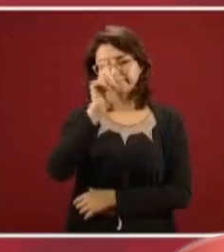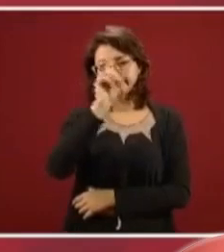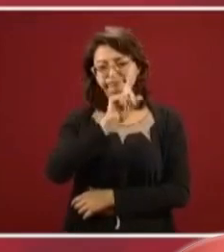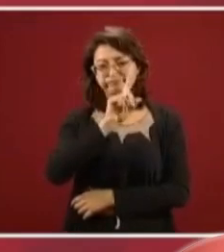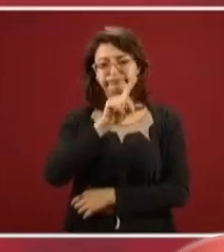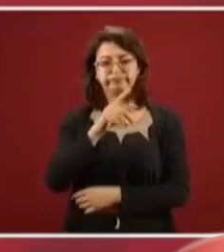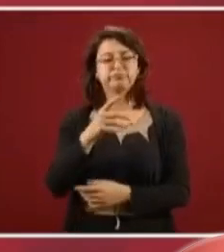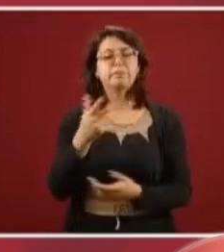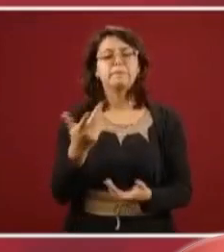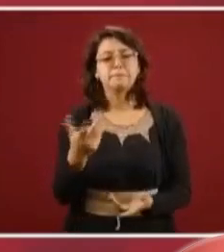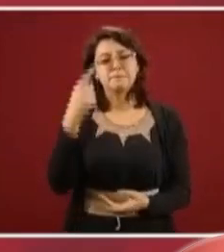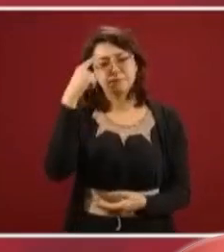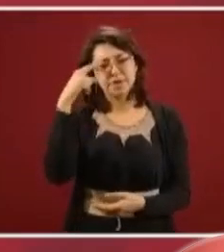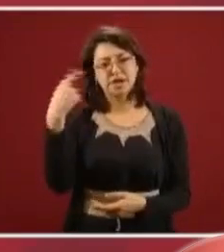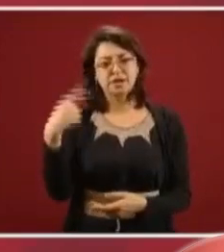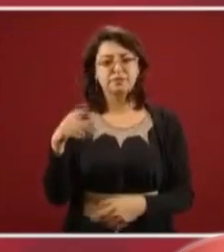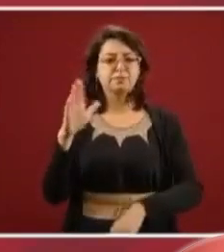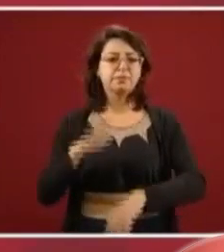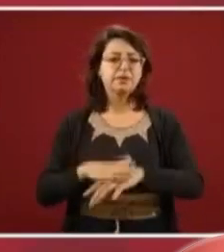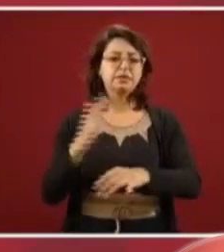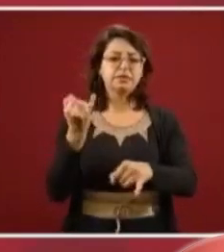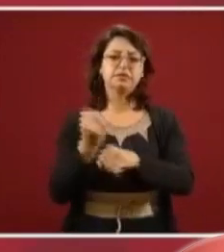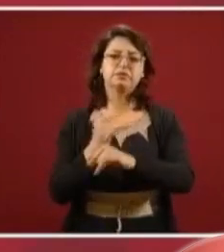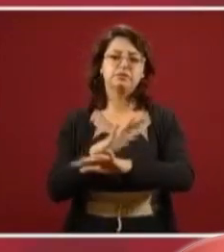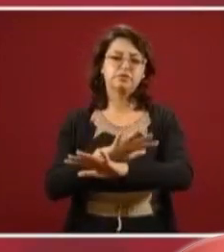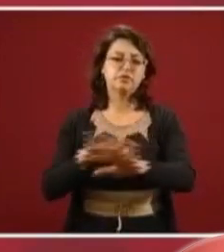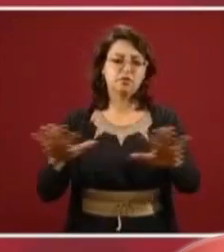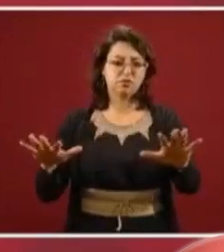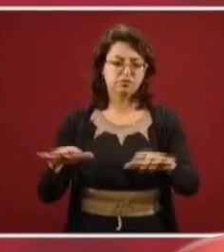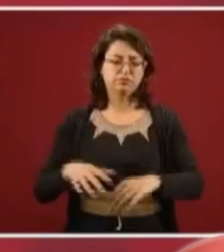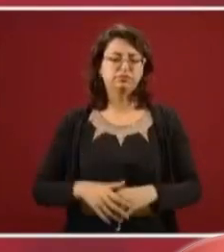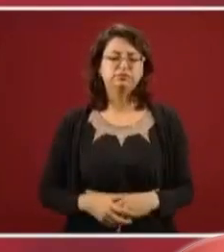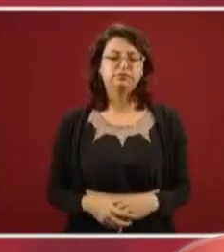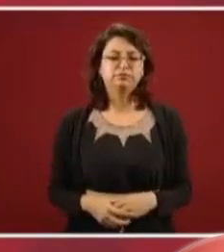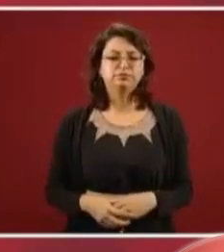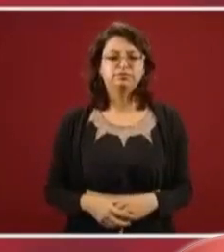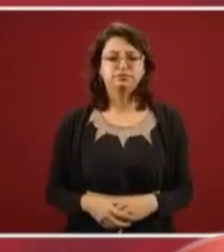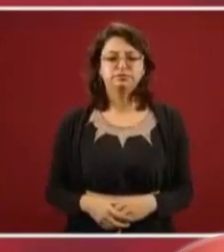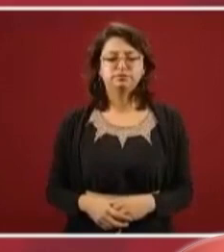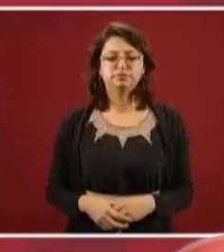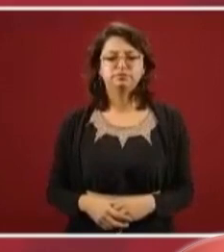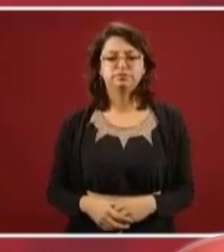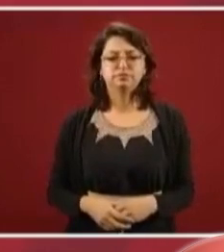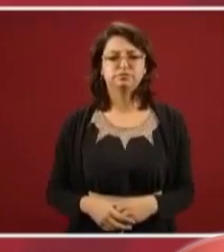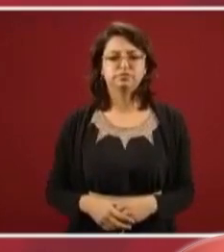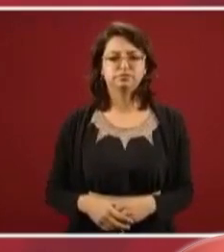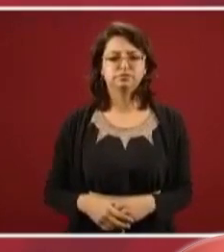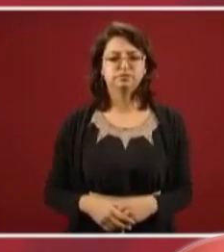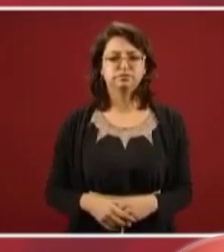transmitir información, para consumir